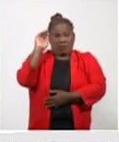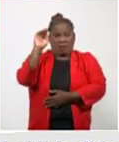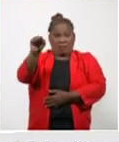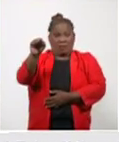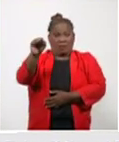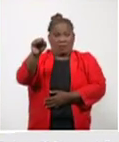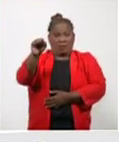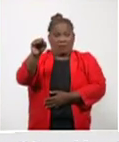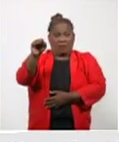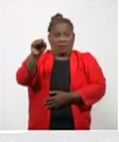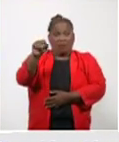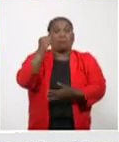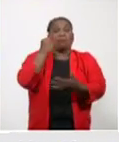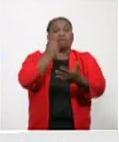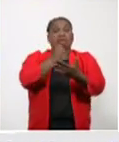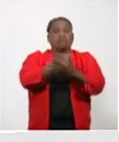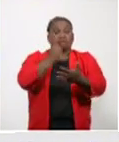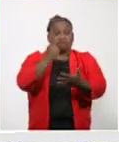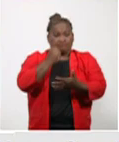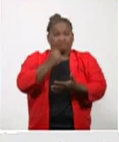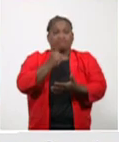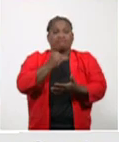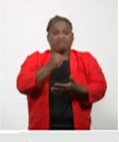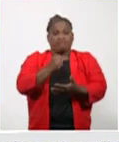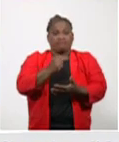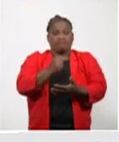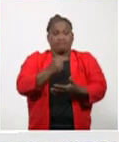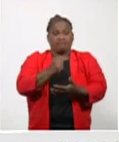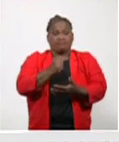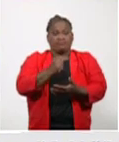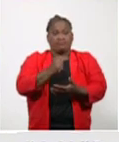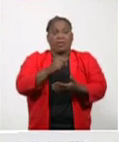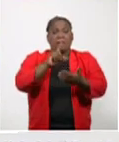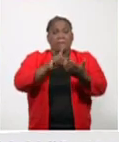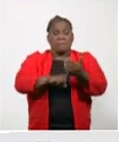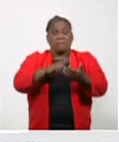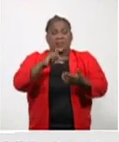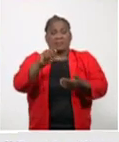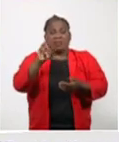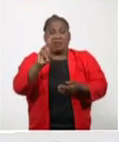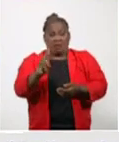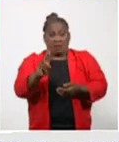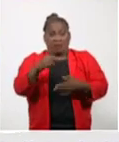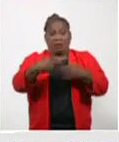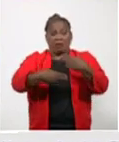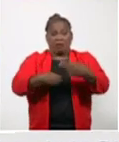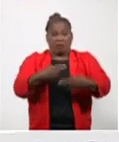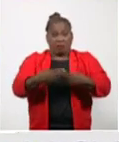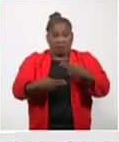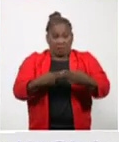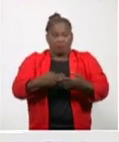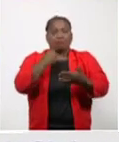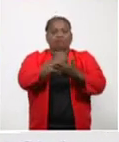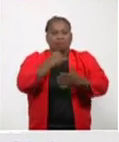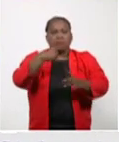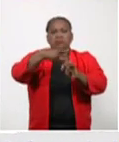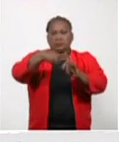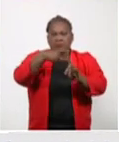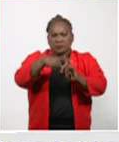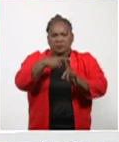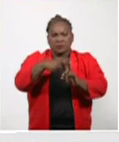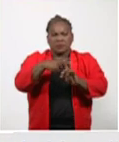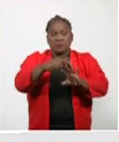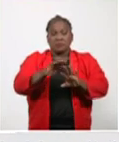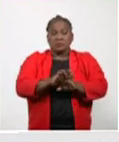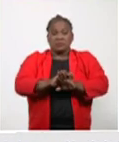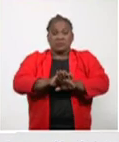se confirmó el diagnóstico mediante el PCR que se realiza, y ya en un